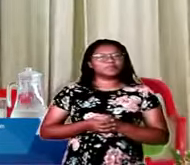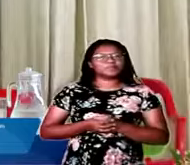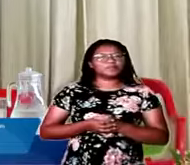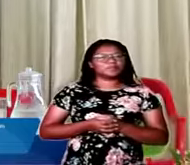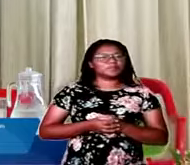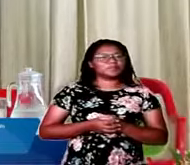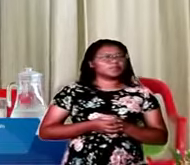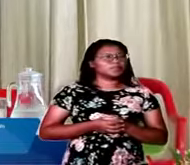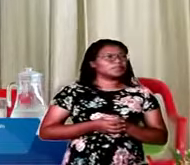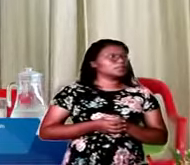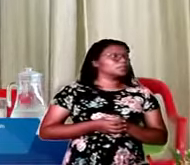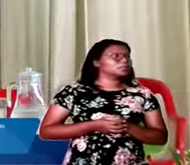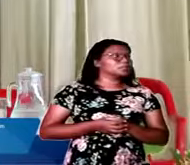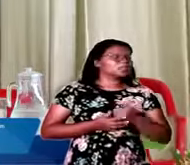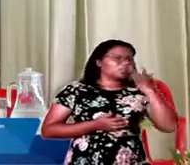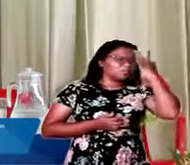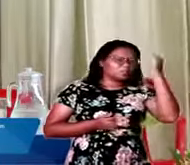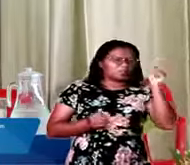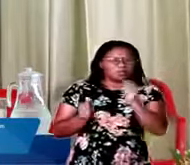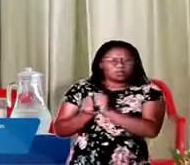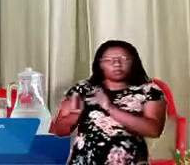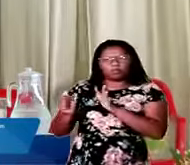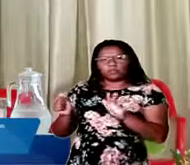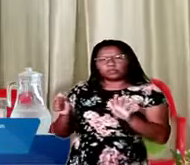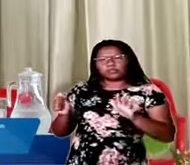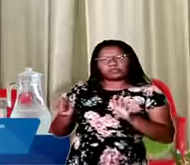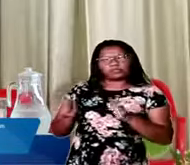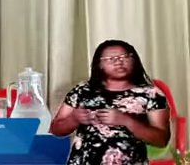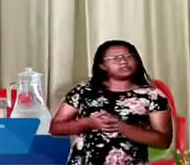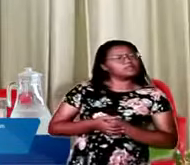¿por qué vamos a oír a Moisés? Moisés está casado con una negrita,